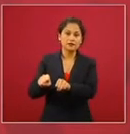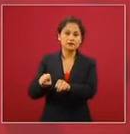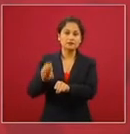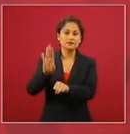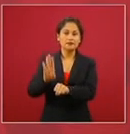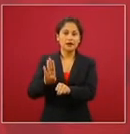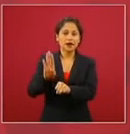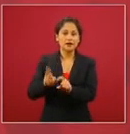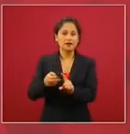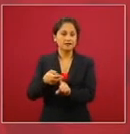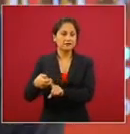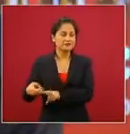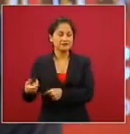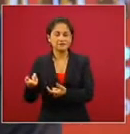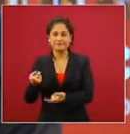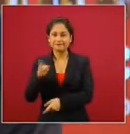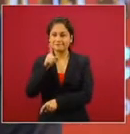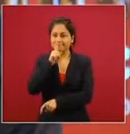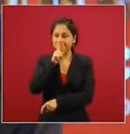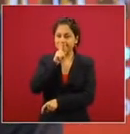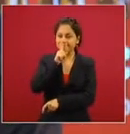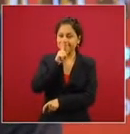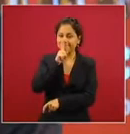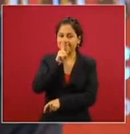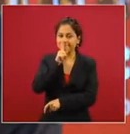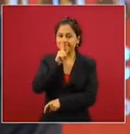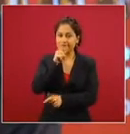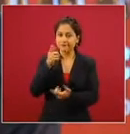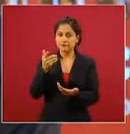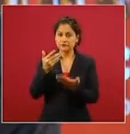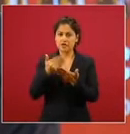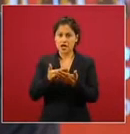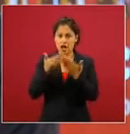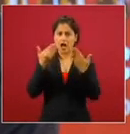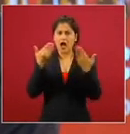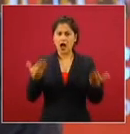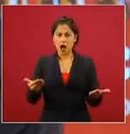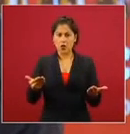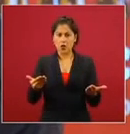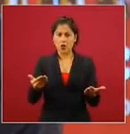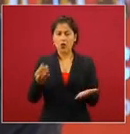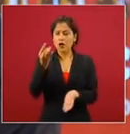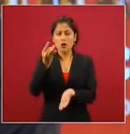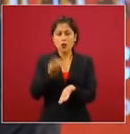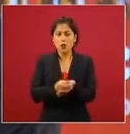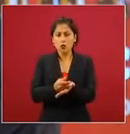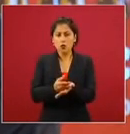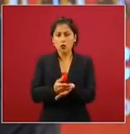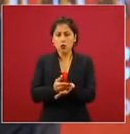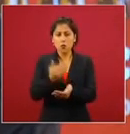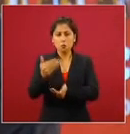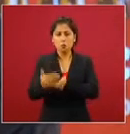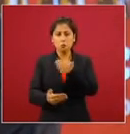Entonces, ¿qué es eso que se está haciendo? Justicia.